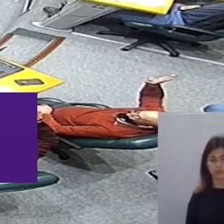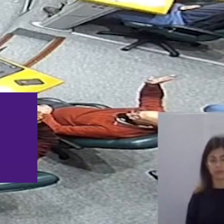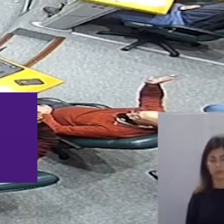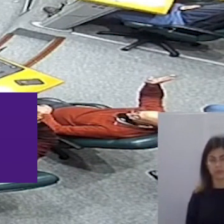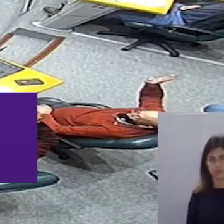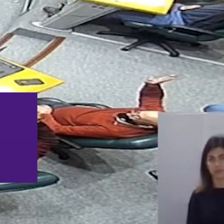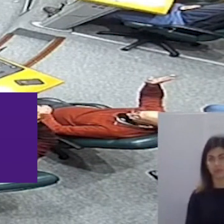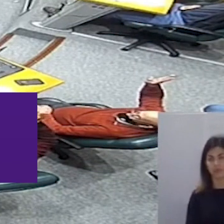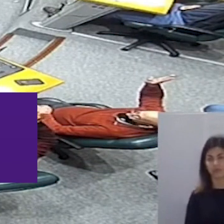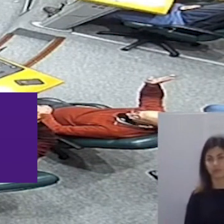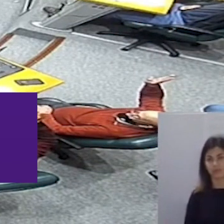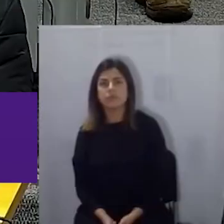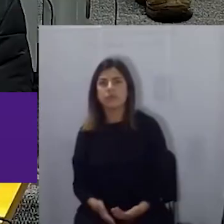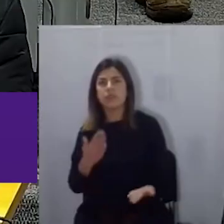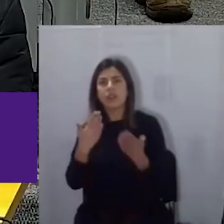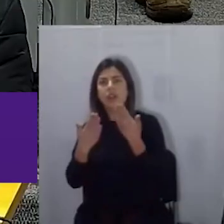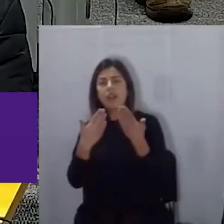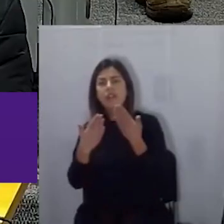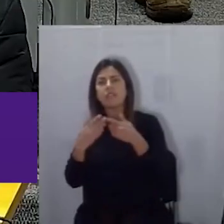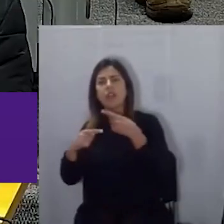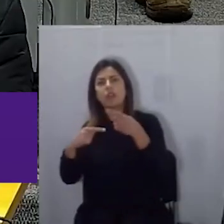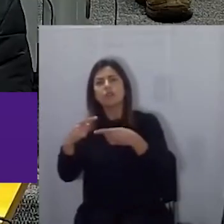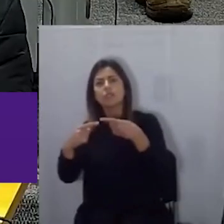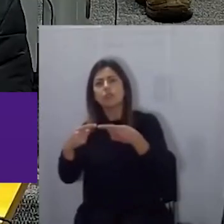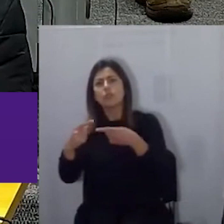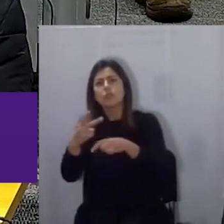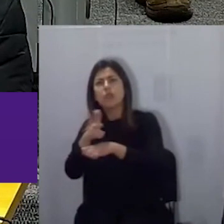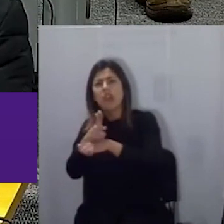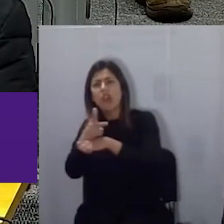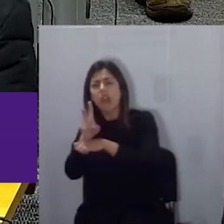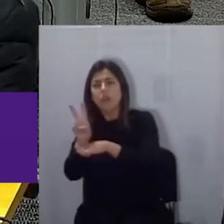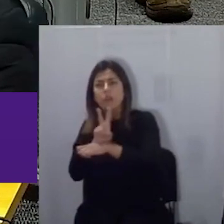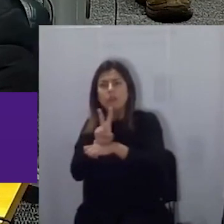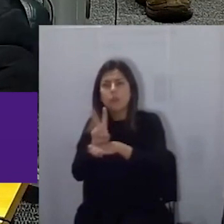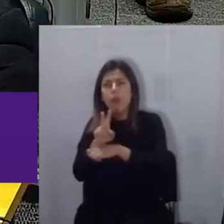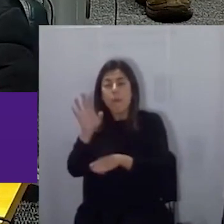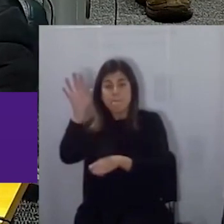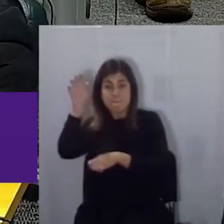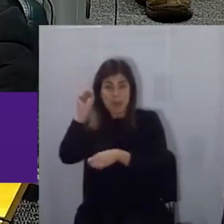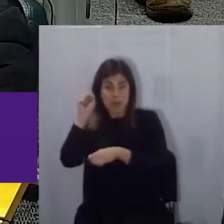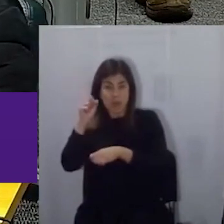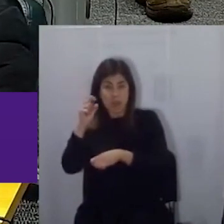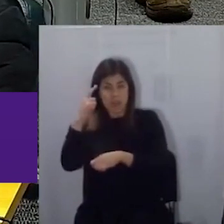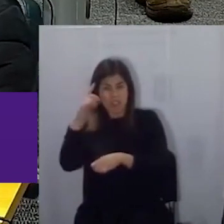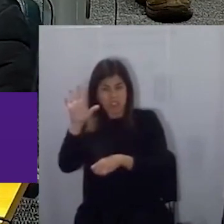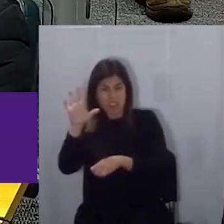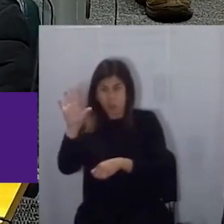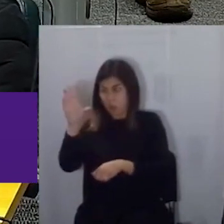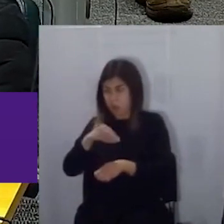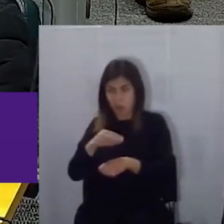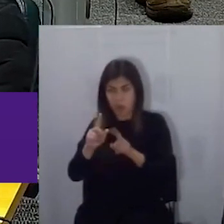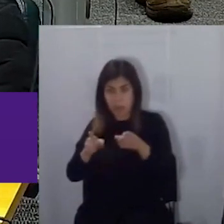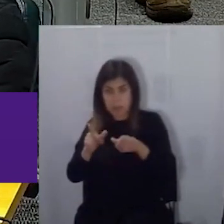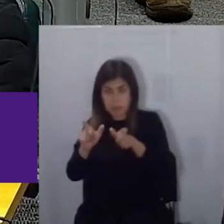en general, el proyecto de forma global no puede ser acompañado justamente por los grandes errores